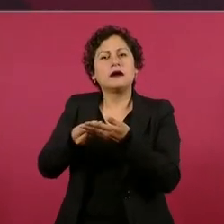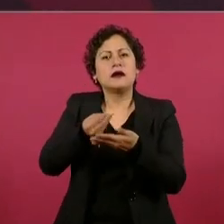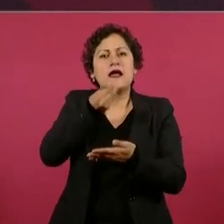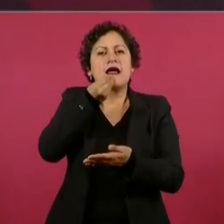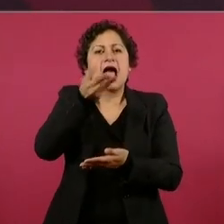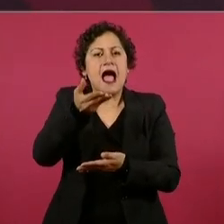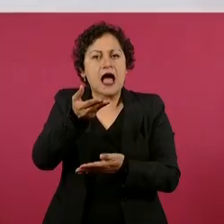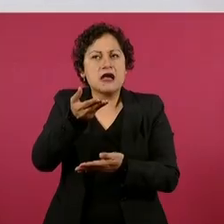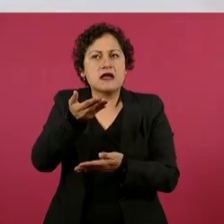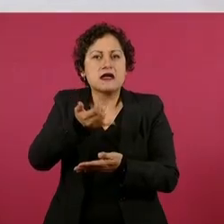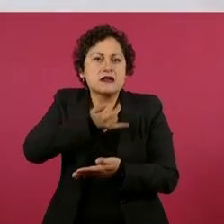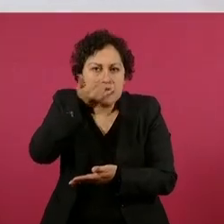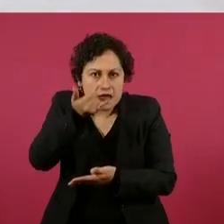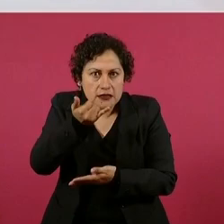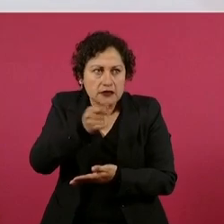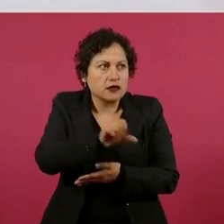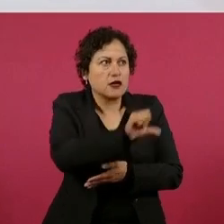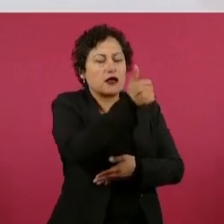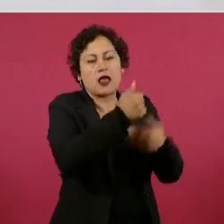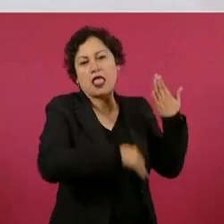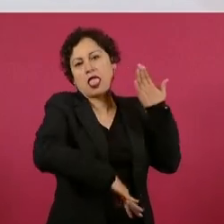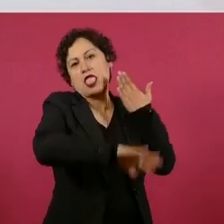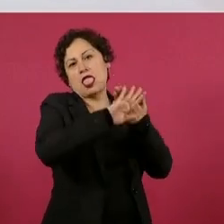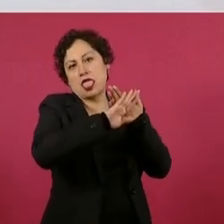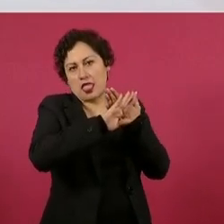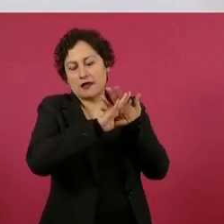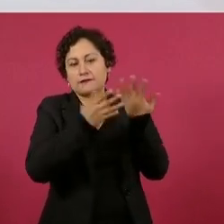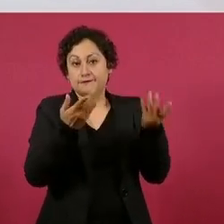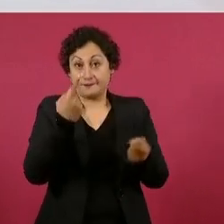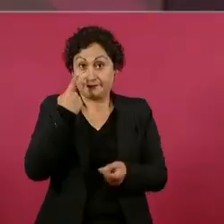dije, al diablo